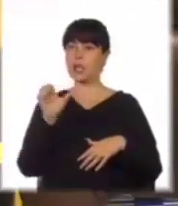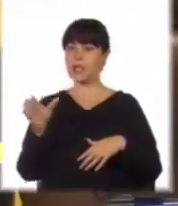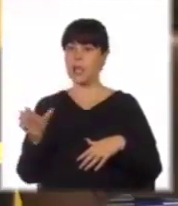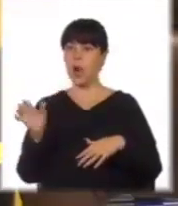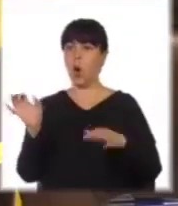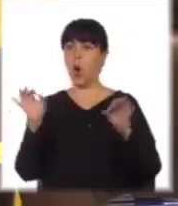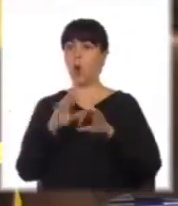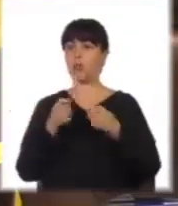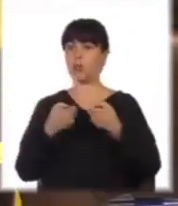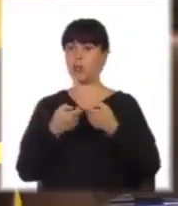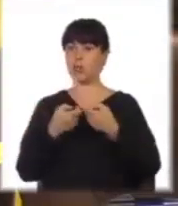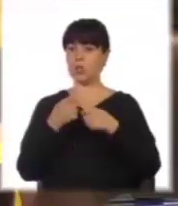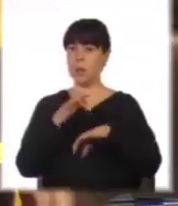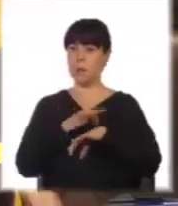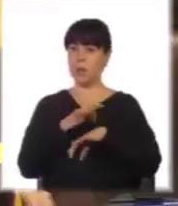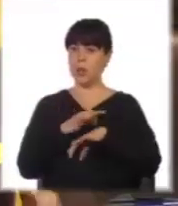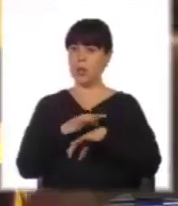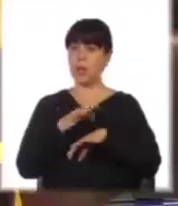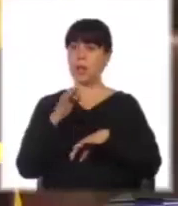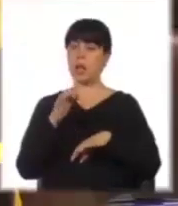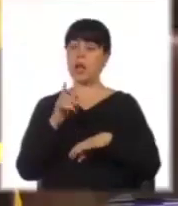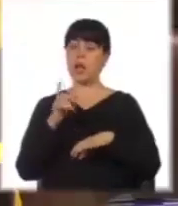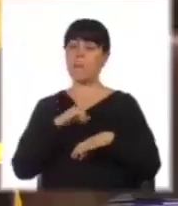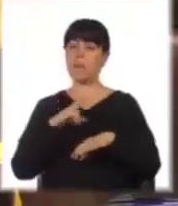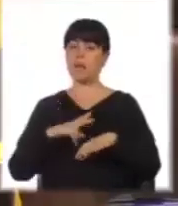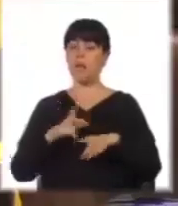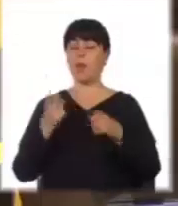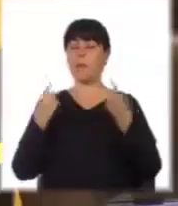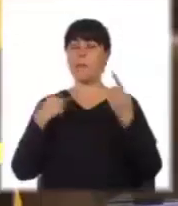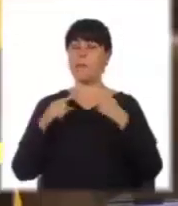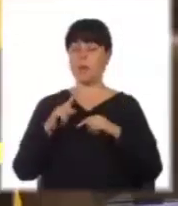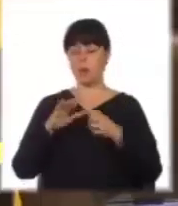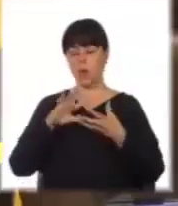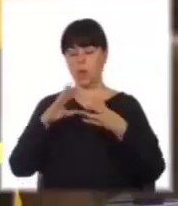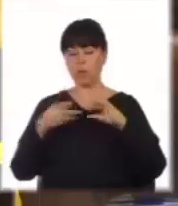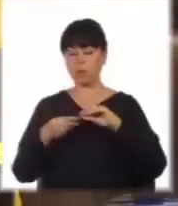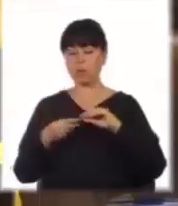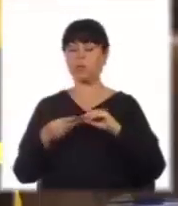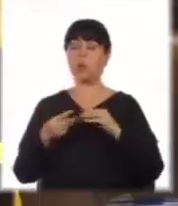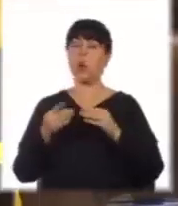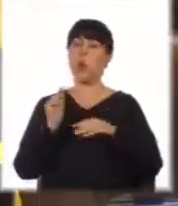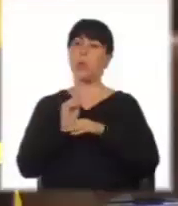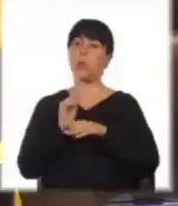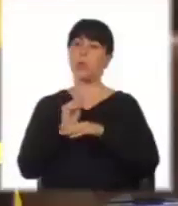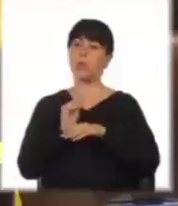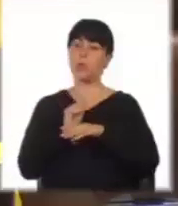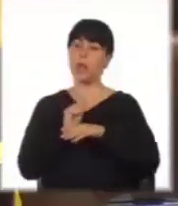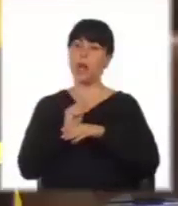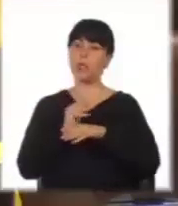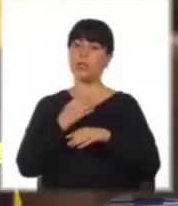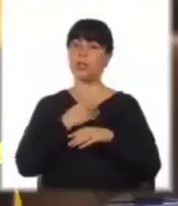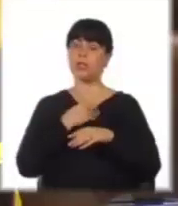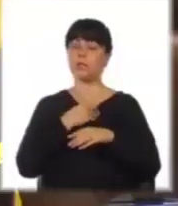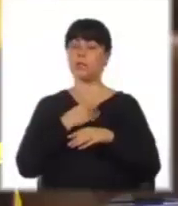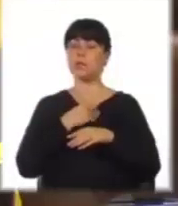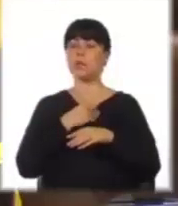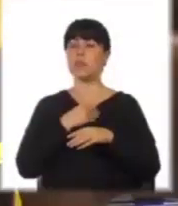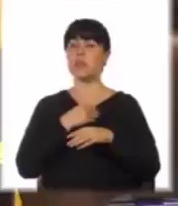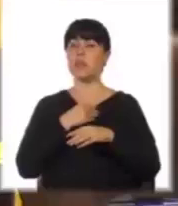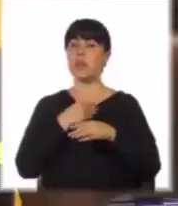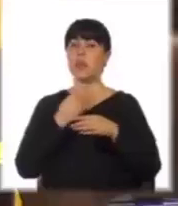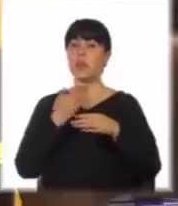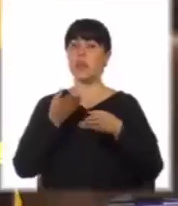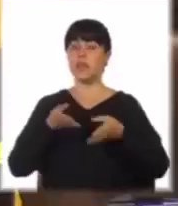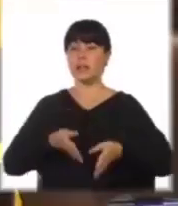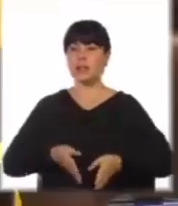yo creo, señor presidente, que la sociedad se moldea de acuerdo a determinados parámetros culturales preestablecidos al nacimiento de